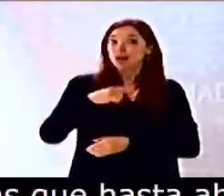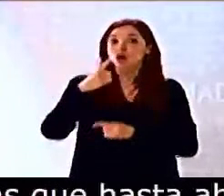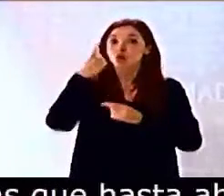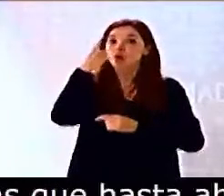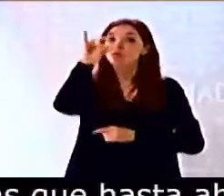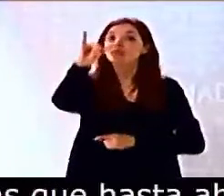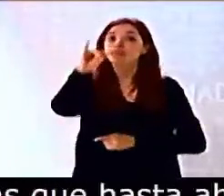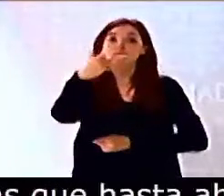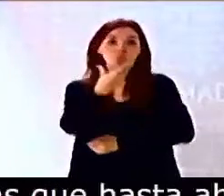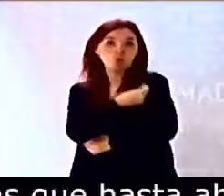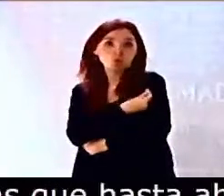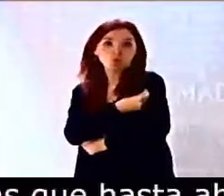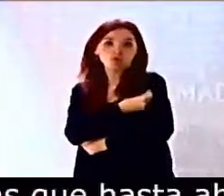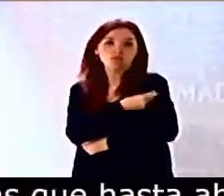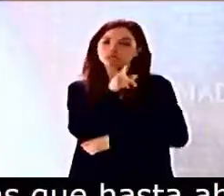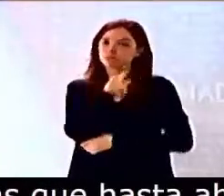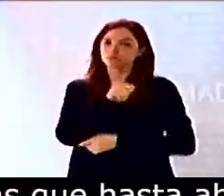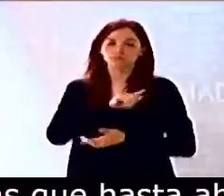estar tranquilas.